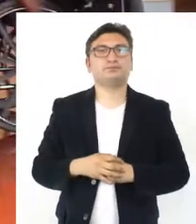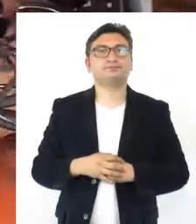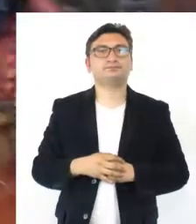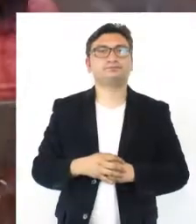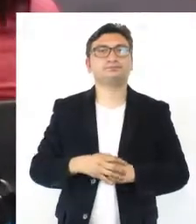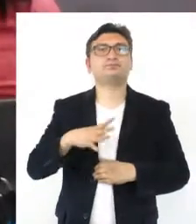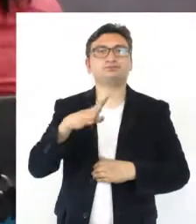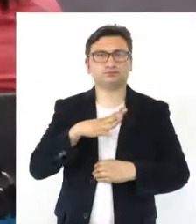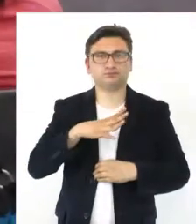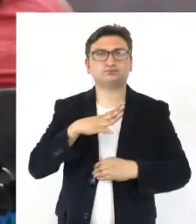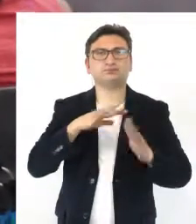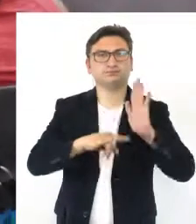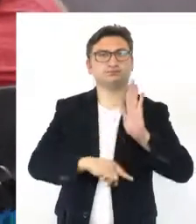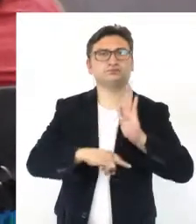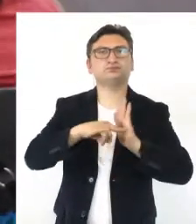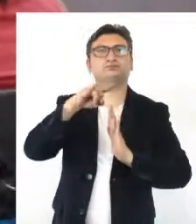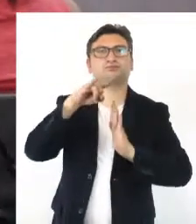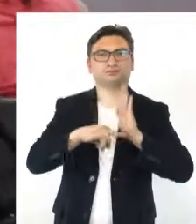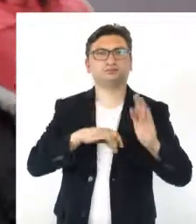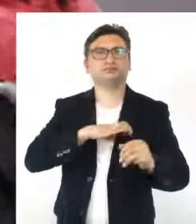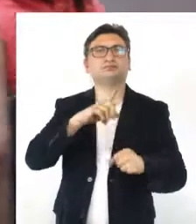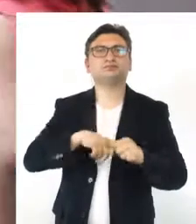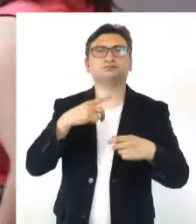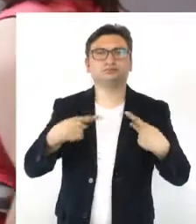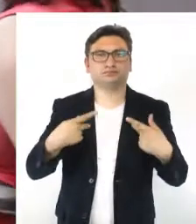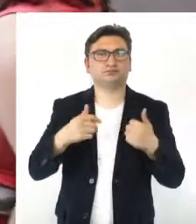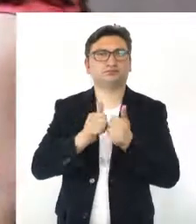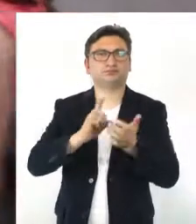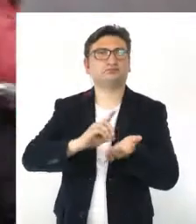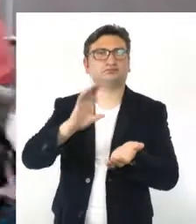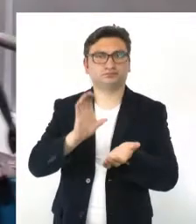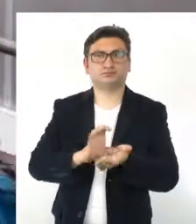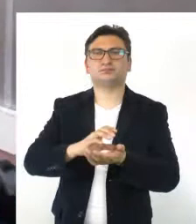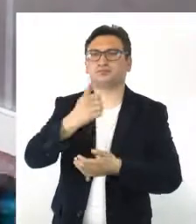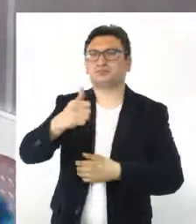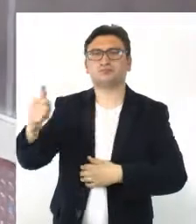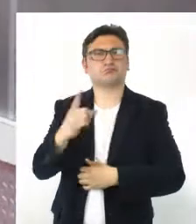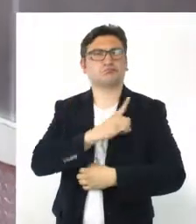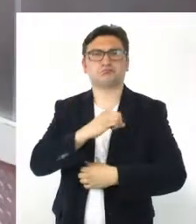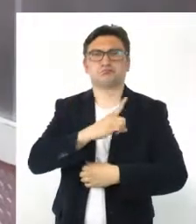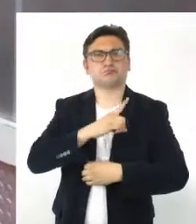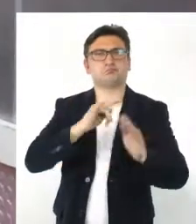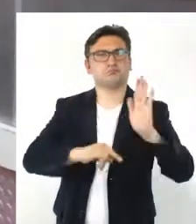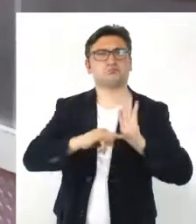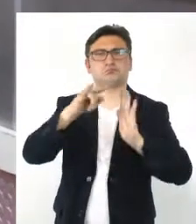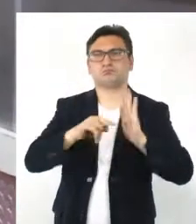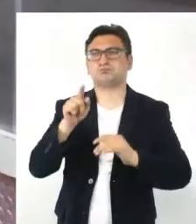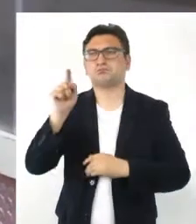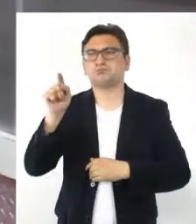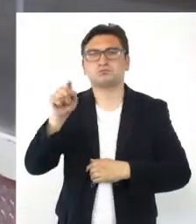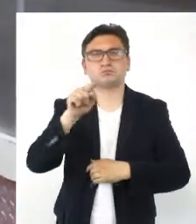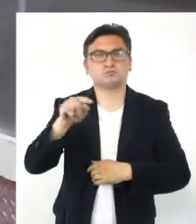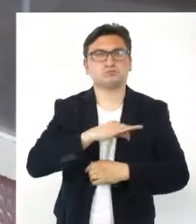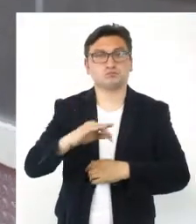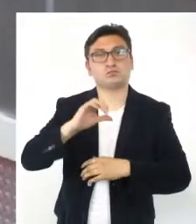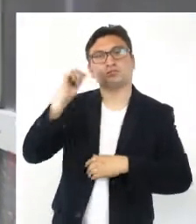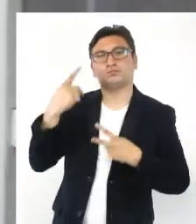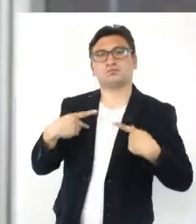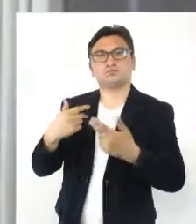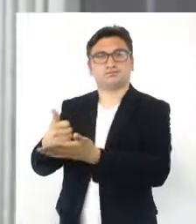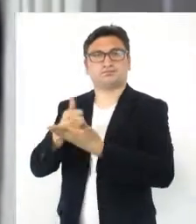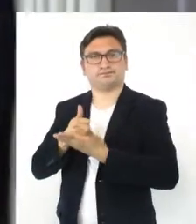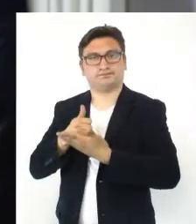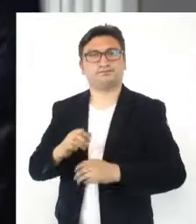También cuenta con un elevador exclusivo para personas con discapacidad, el cual puedes usar autónomamente o pedir asistencia para manipularlo.